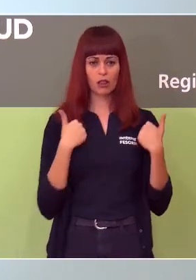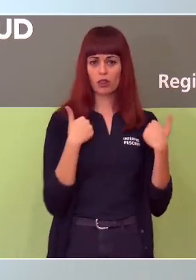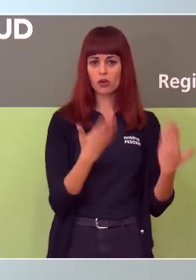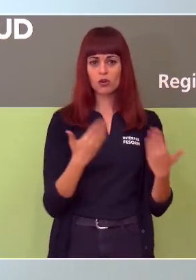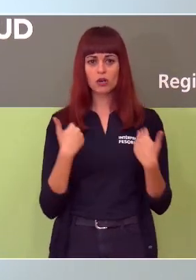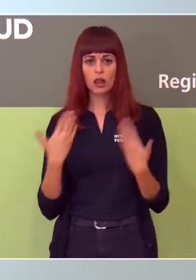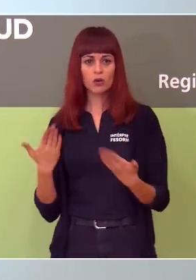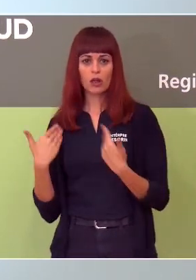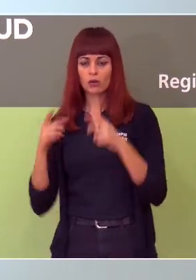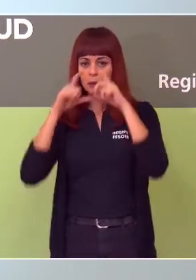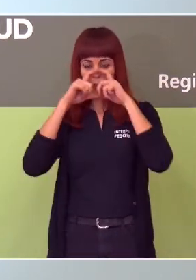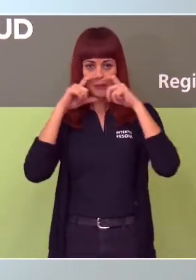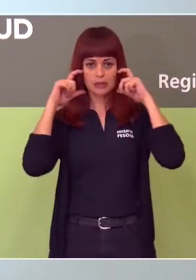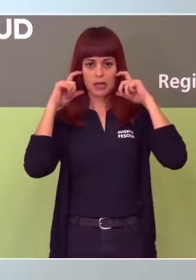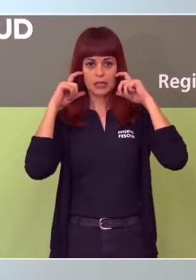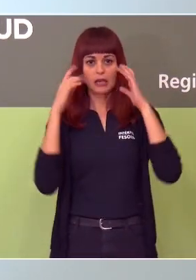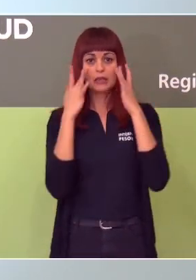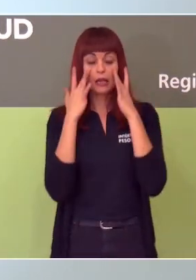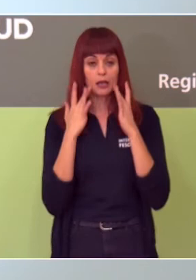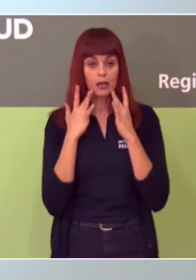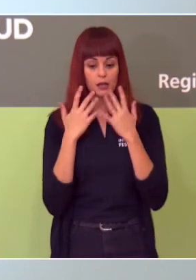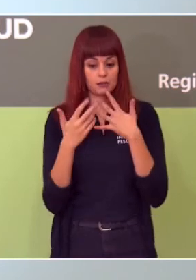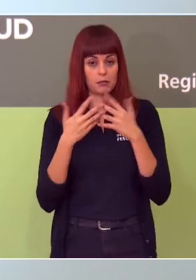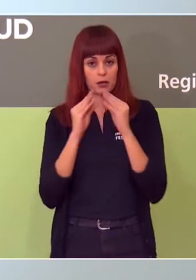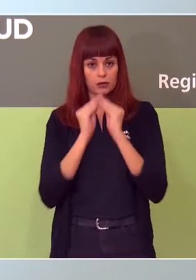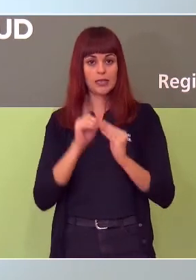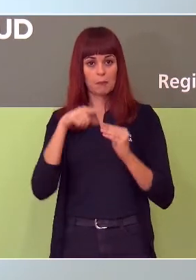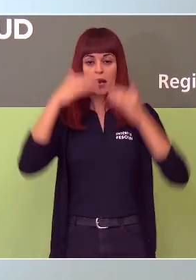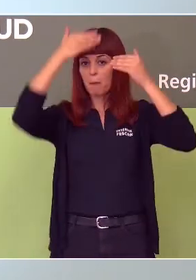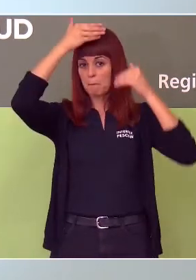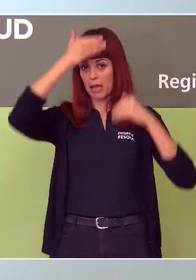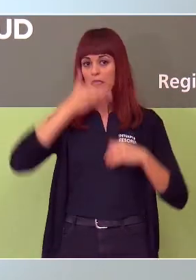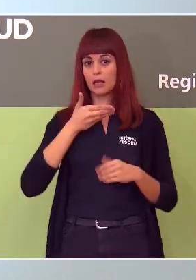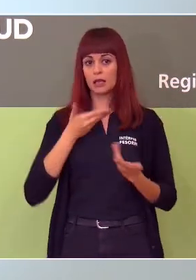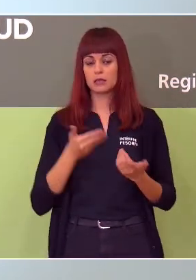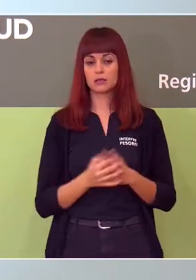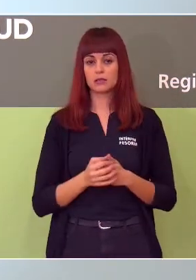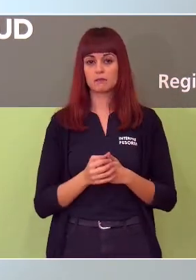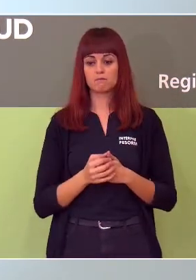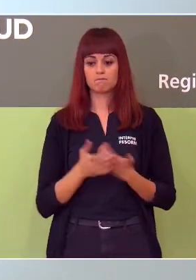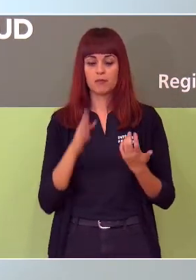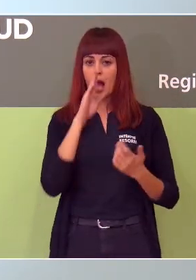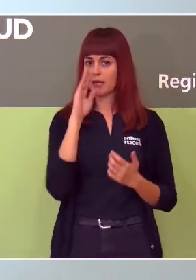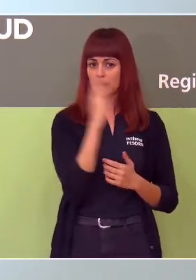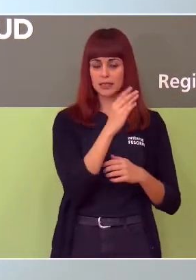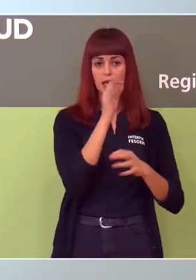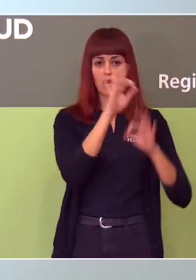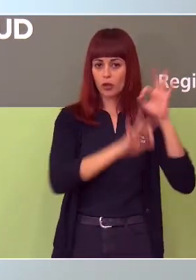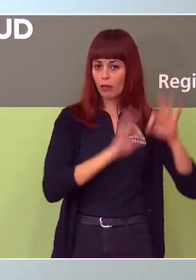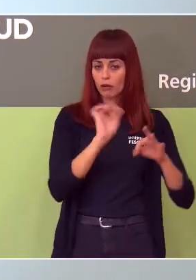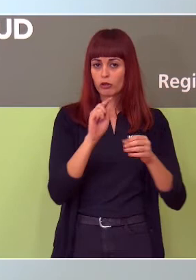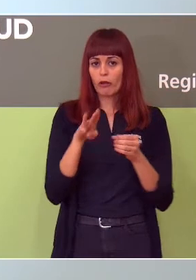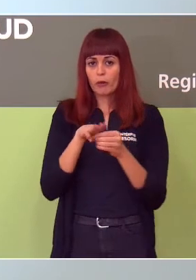dando mascarillas higiénicas, incluso pantallas, y nosotros estamos distribuyendo a través de asociaciones y a través de los